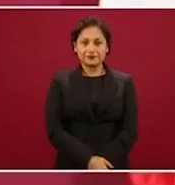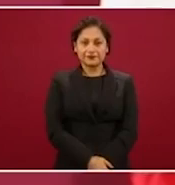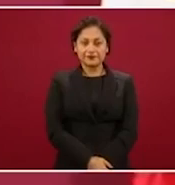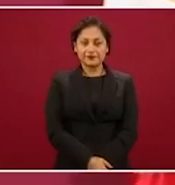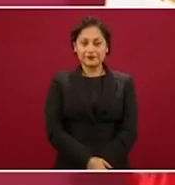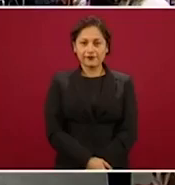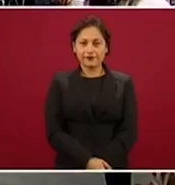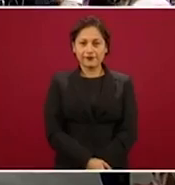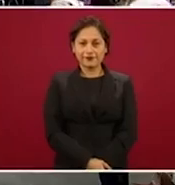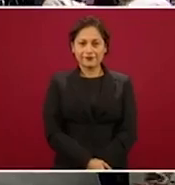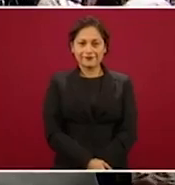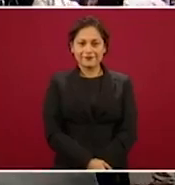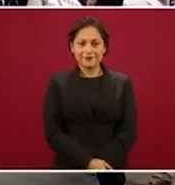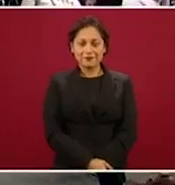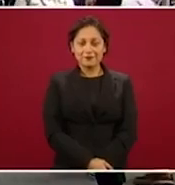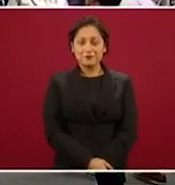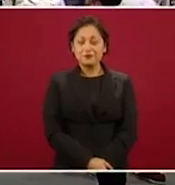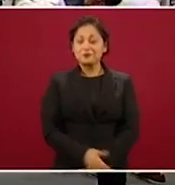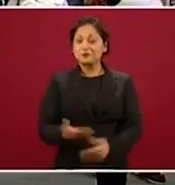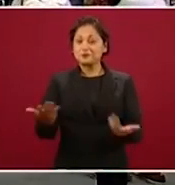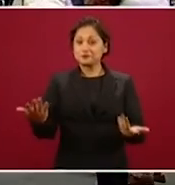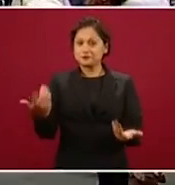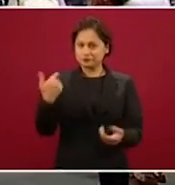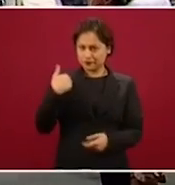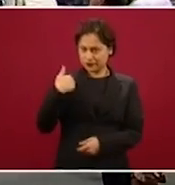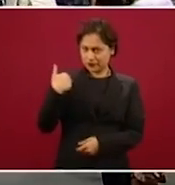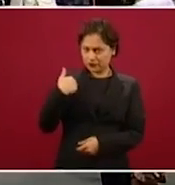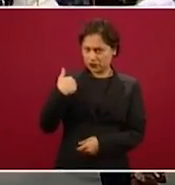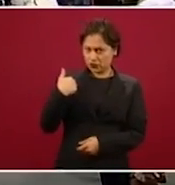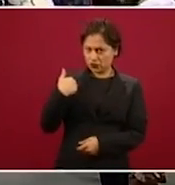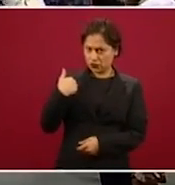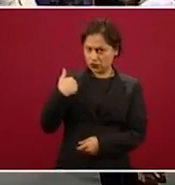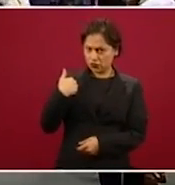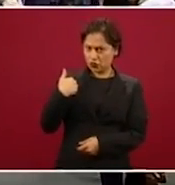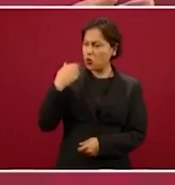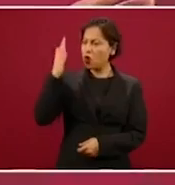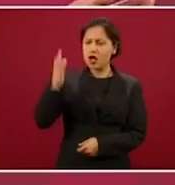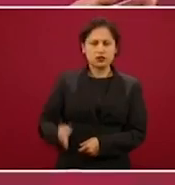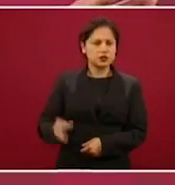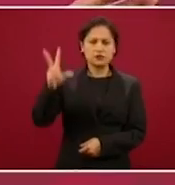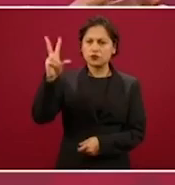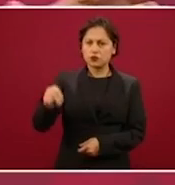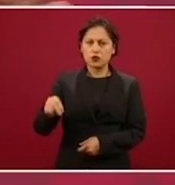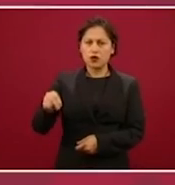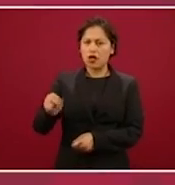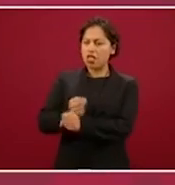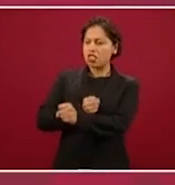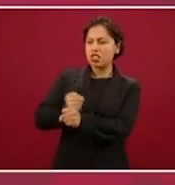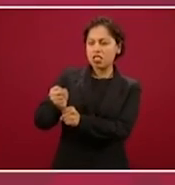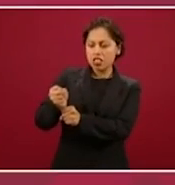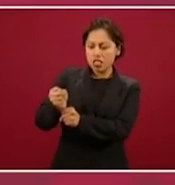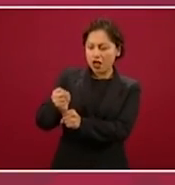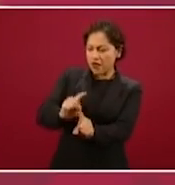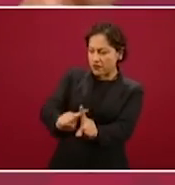¿Cómo? Yo condeno cualquier tipo de agresión. Cualquier,